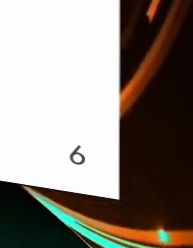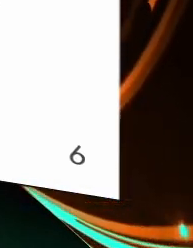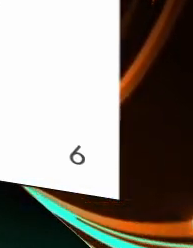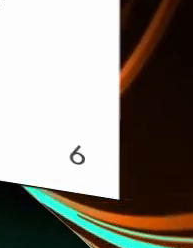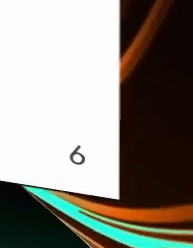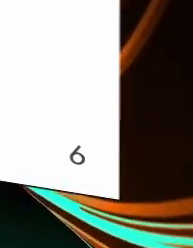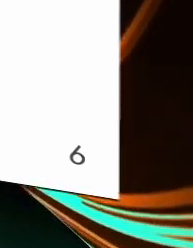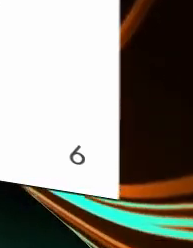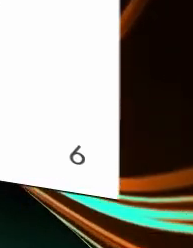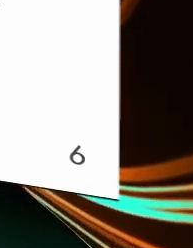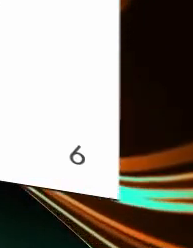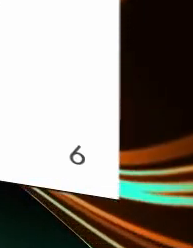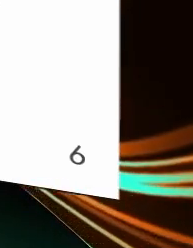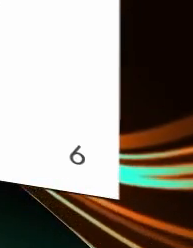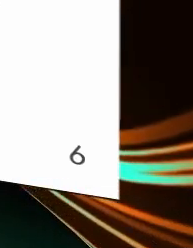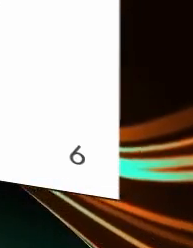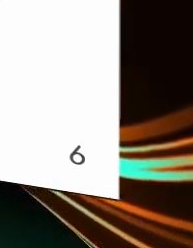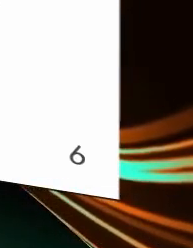ejemplo.